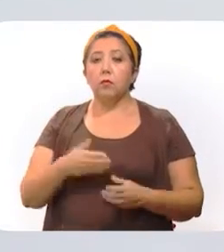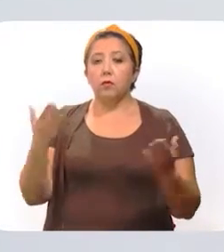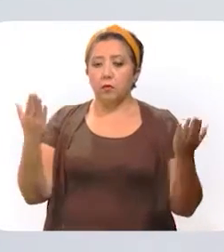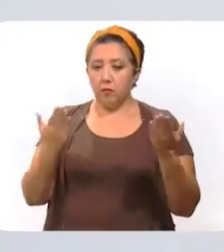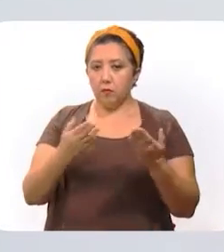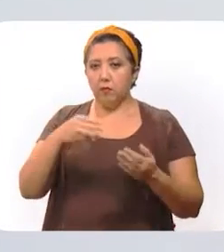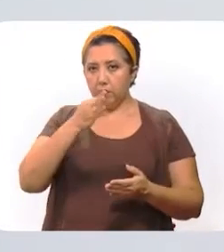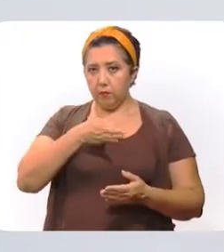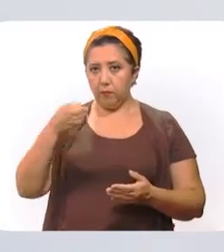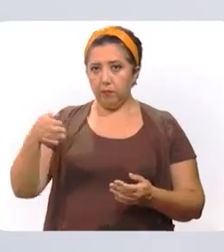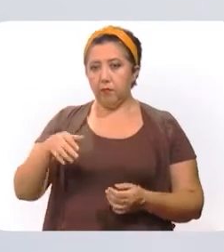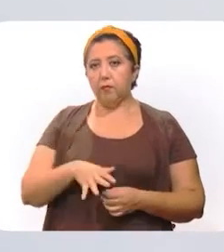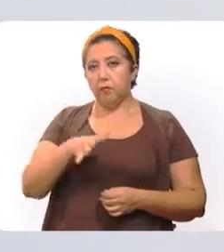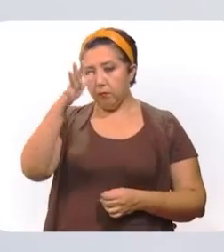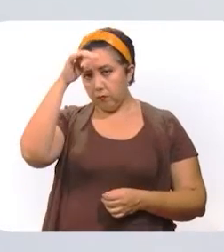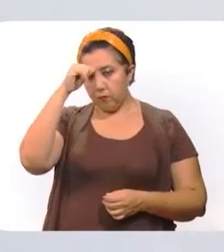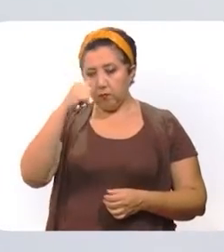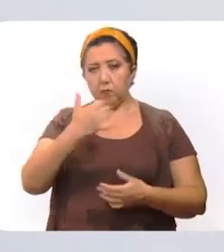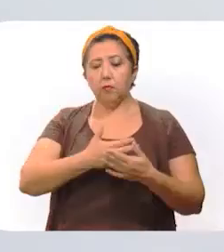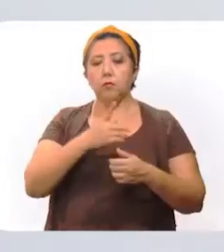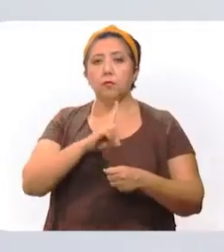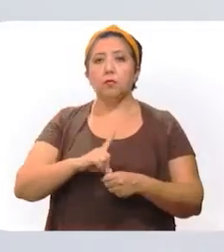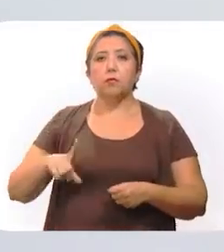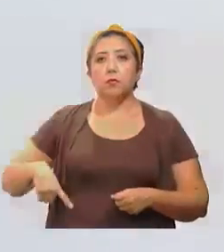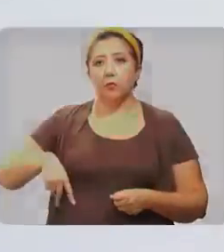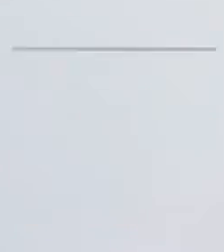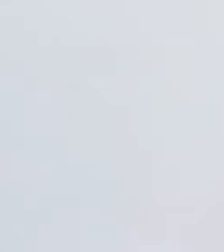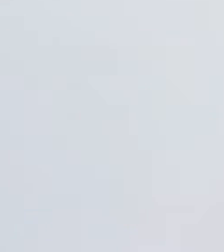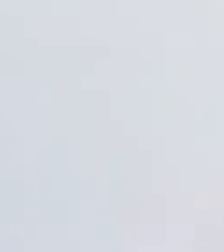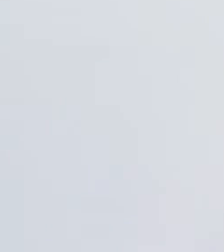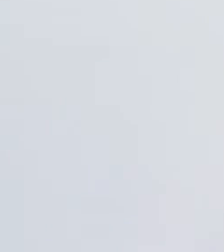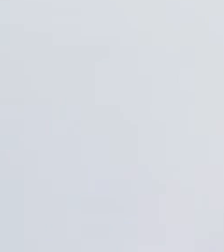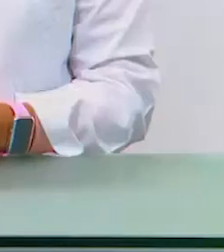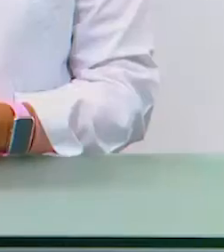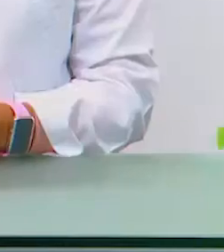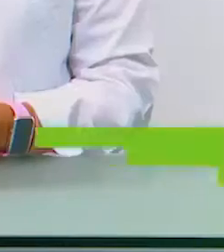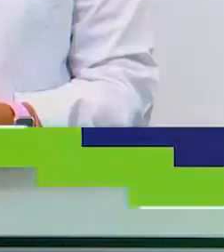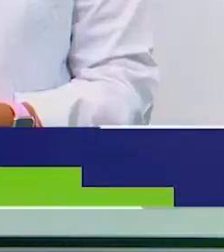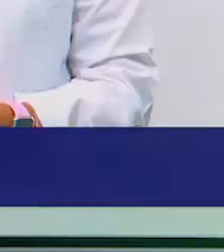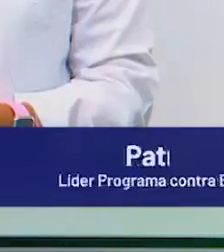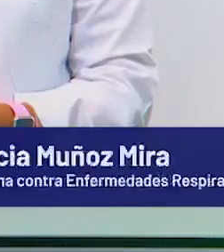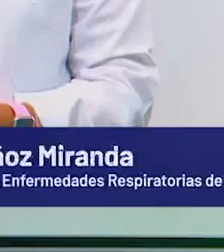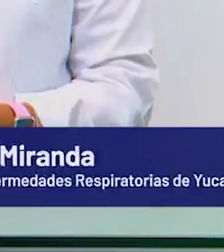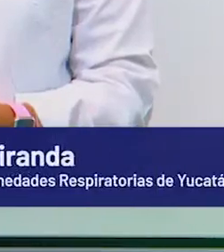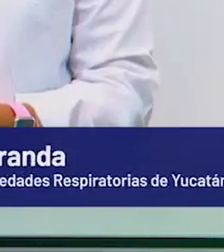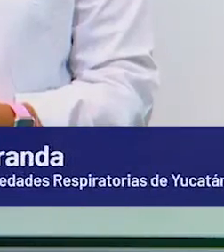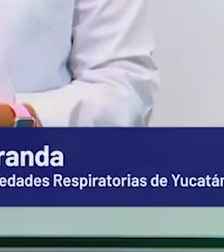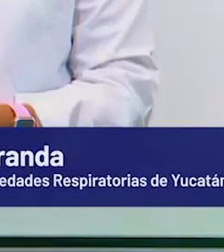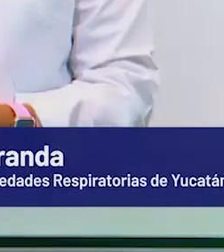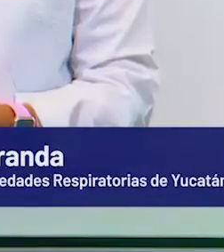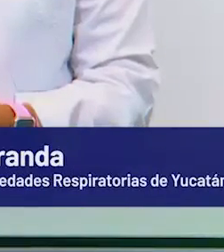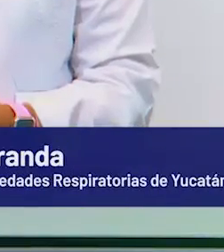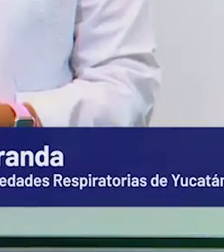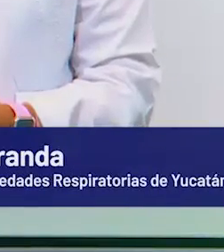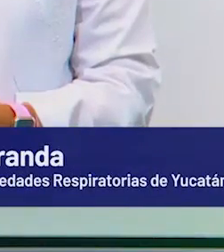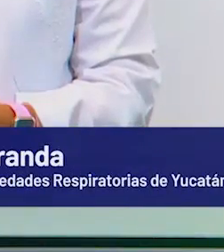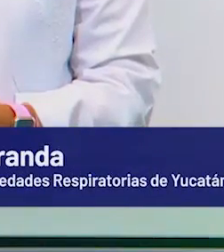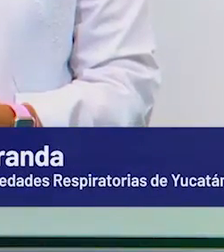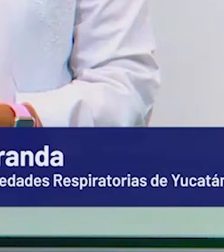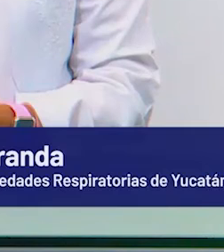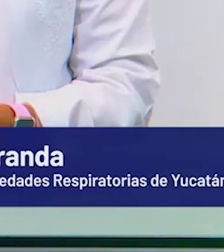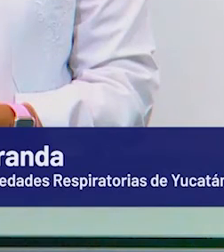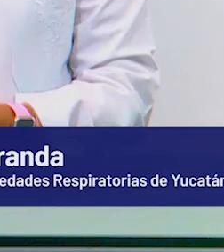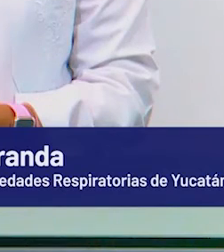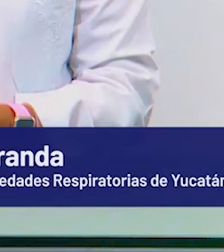homologar fechas de presentación con el semáforo quincenal del gobierno federal. Ese es el informe del día de hoy, doctora. Gracias. Estaremos actualizando esta